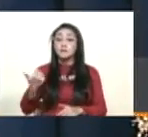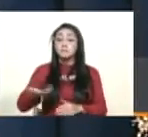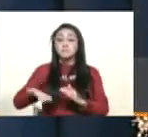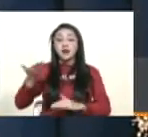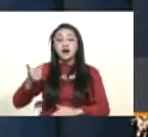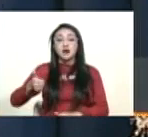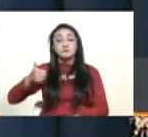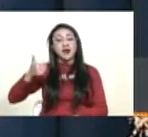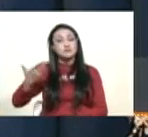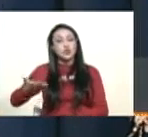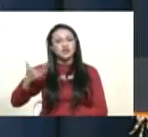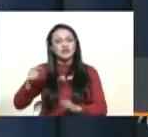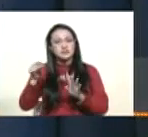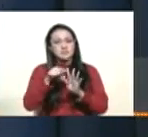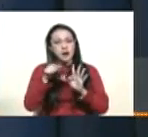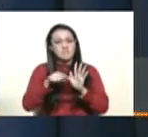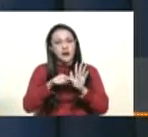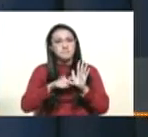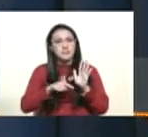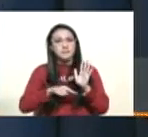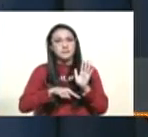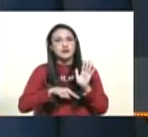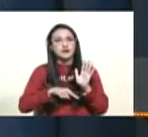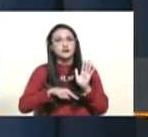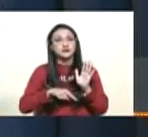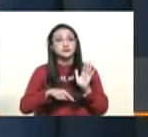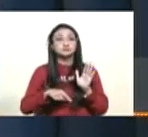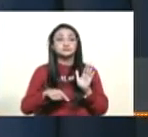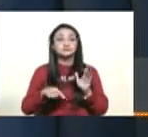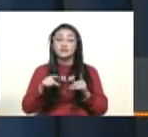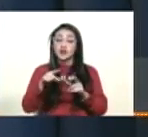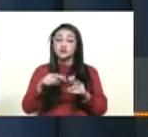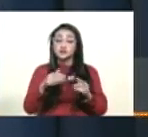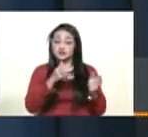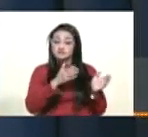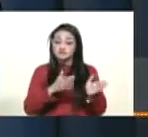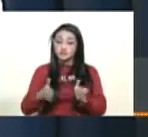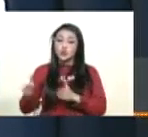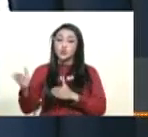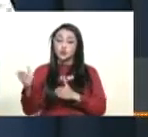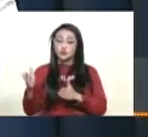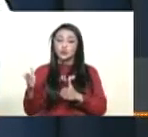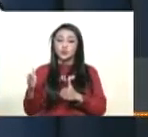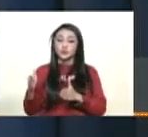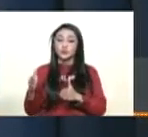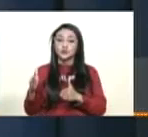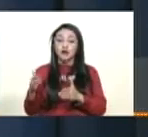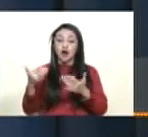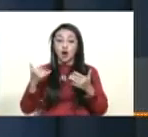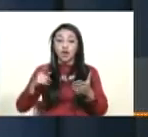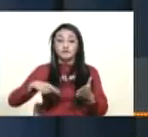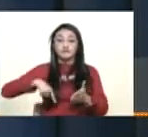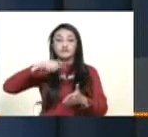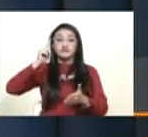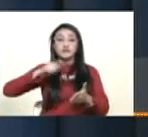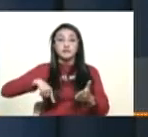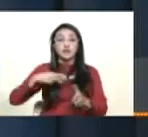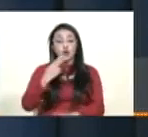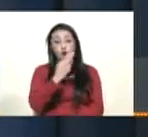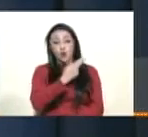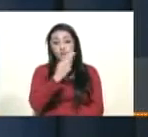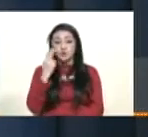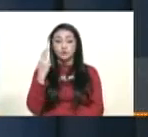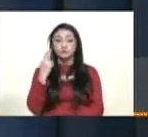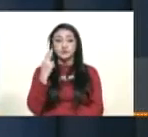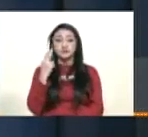una de esas necesidades y proyectos. Y eso nos permitió construir una matriz que ahora estamos firmando como compromisos